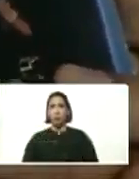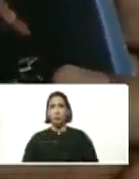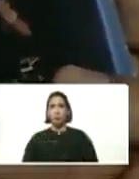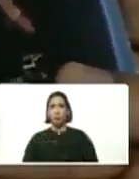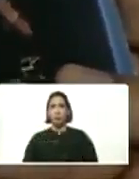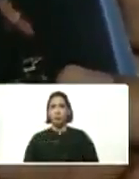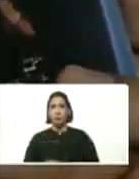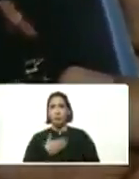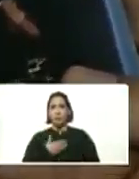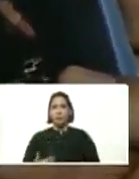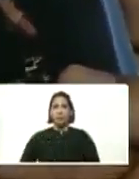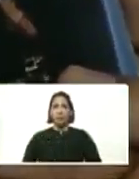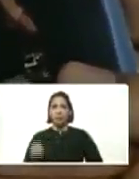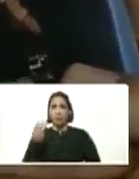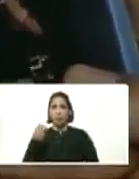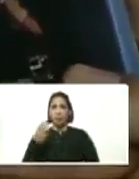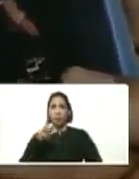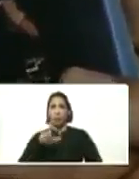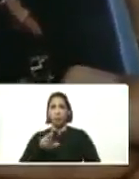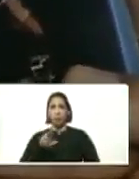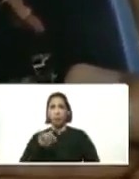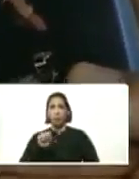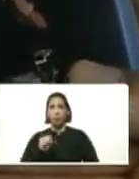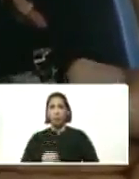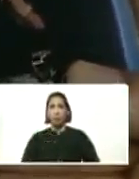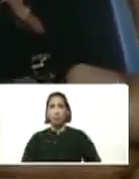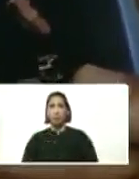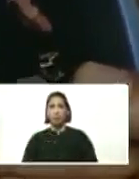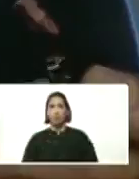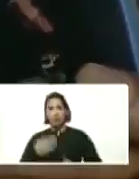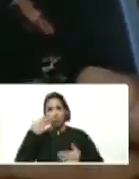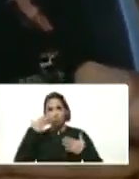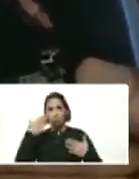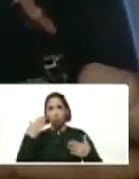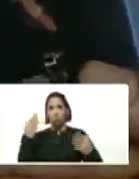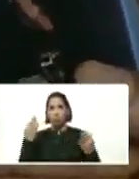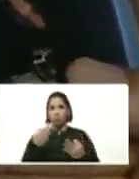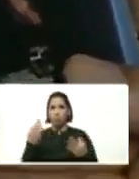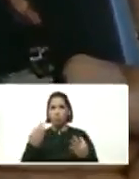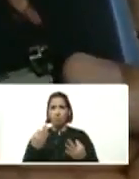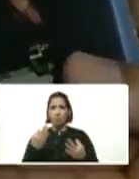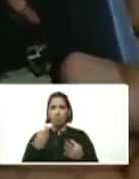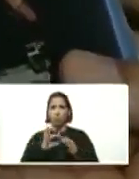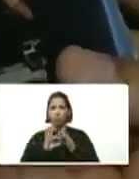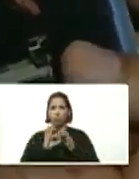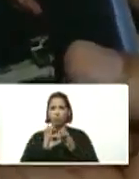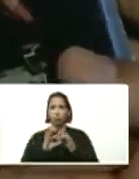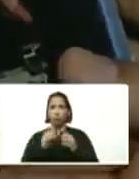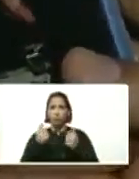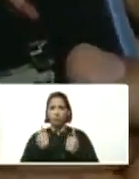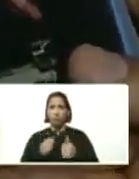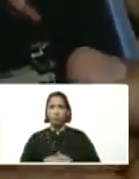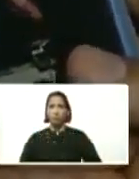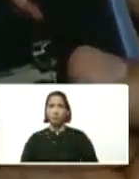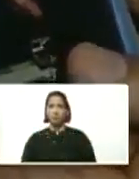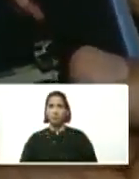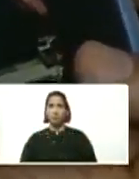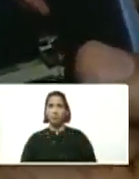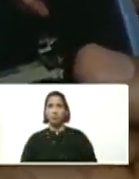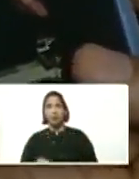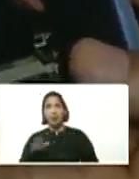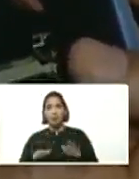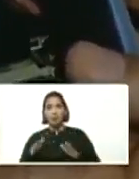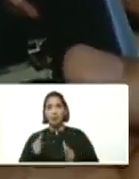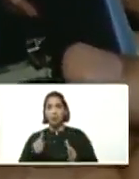presidente del Congreso. Luis Alfonso Dávila, mis saludos donde se encuentre. Siempre nos las llevamos muy bien, a pesar, bueno, de sus